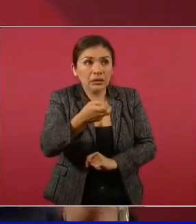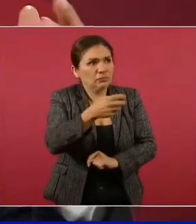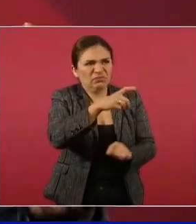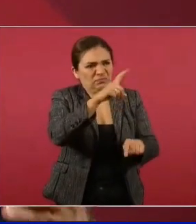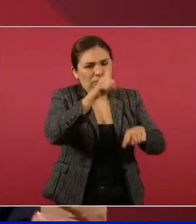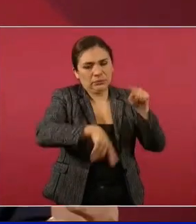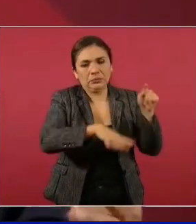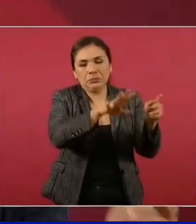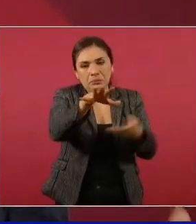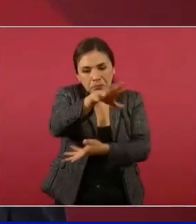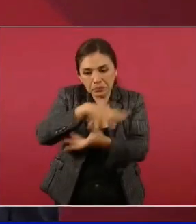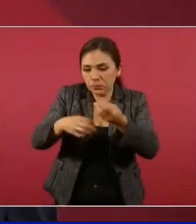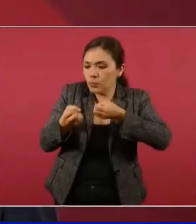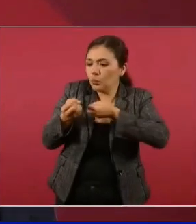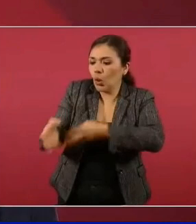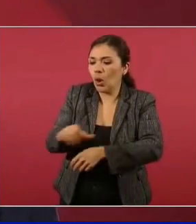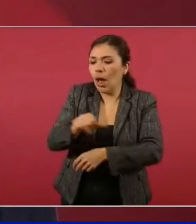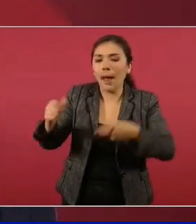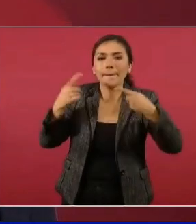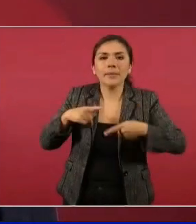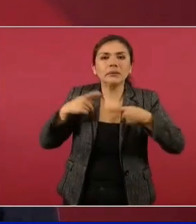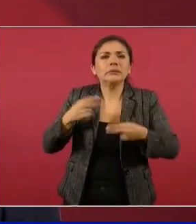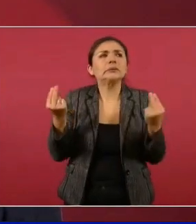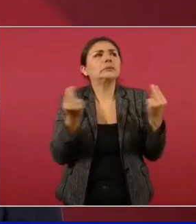se entrega a la gente más necesitada.